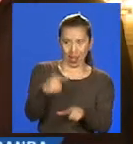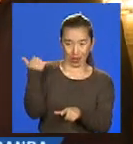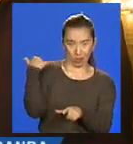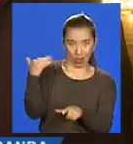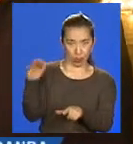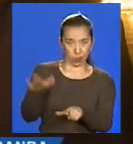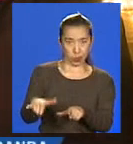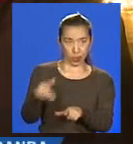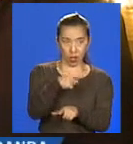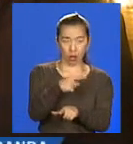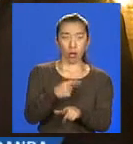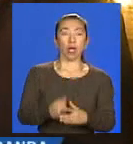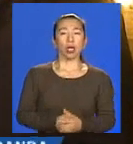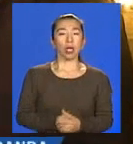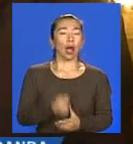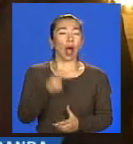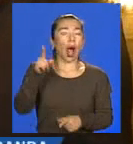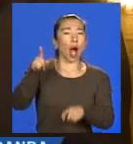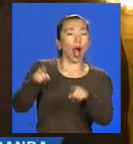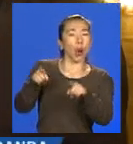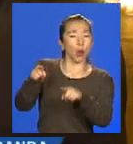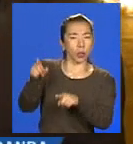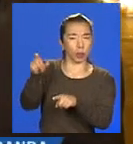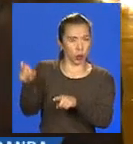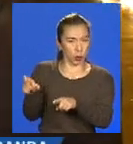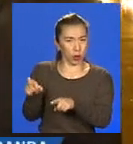que según nos informaba